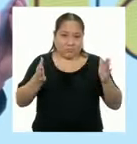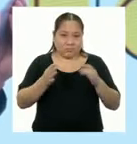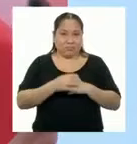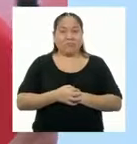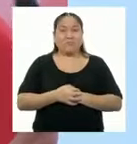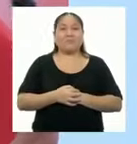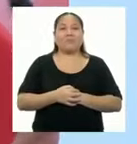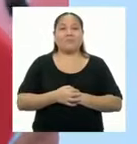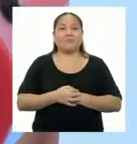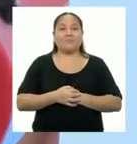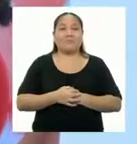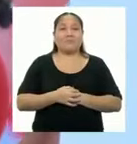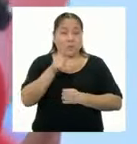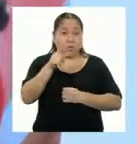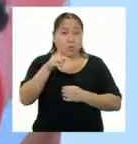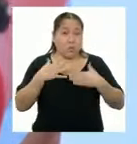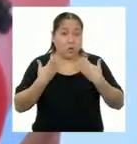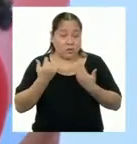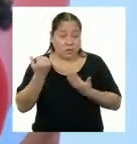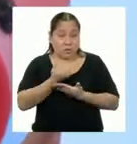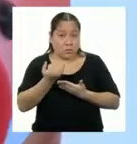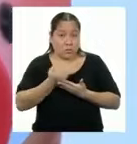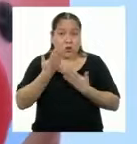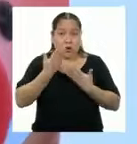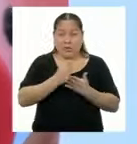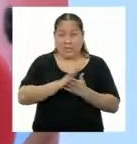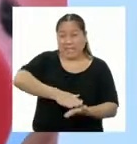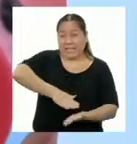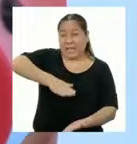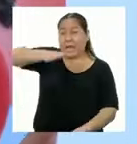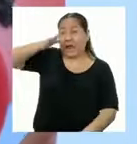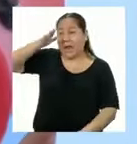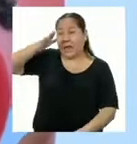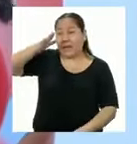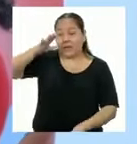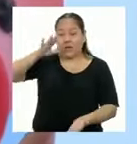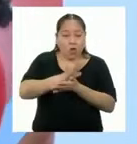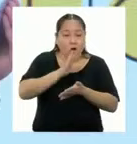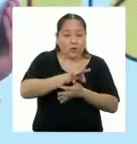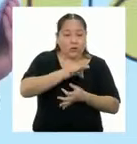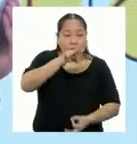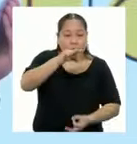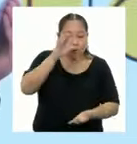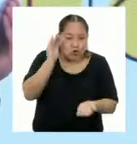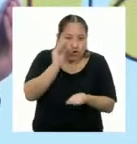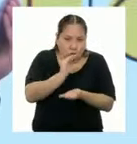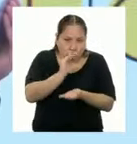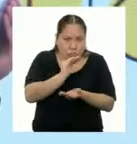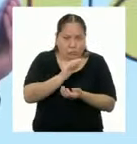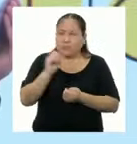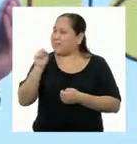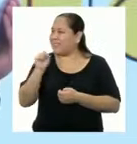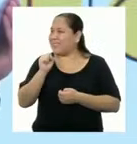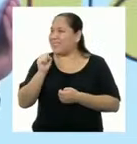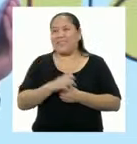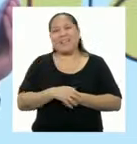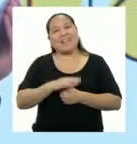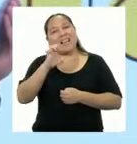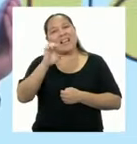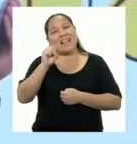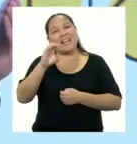listo. ¿Y puedes dibujar cosas grandes en hojas de papel chiquitas? Sí, usando